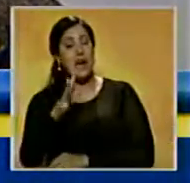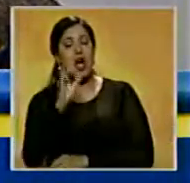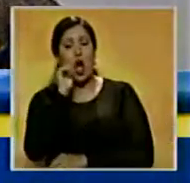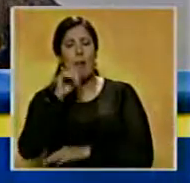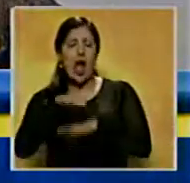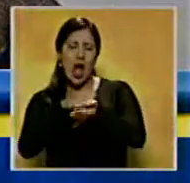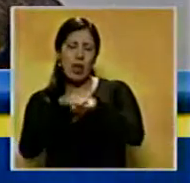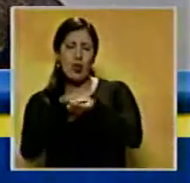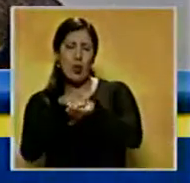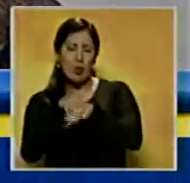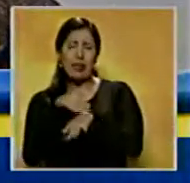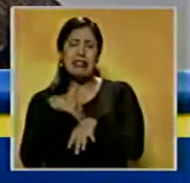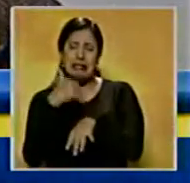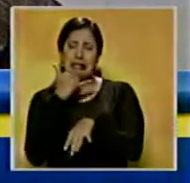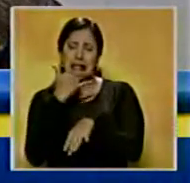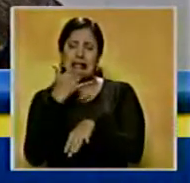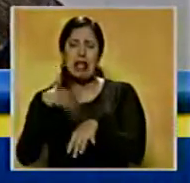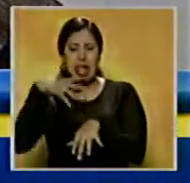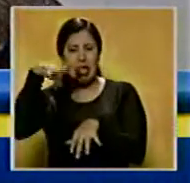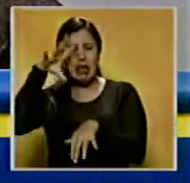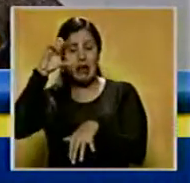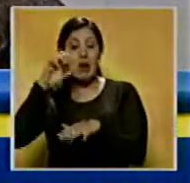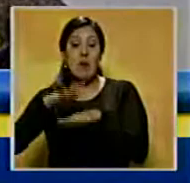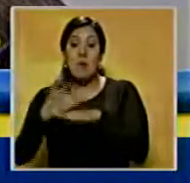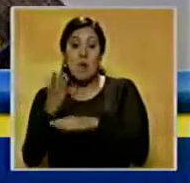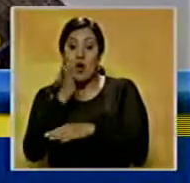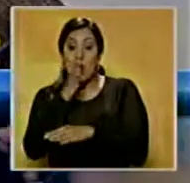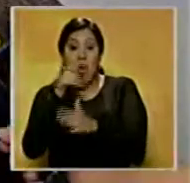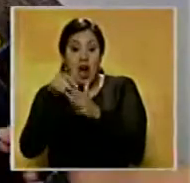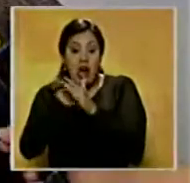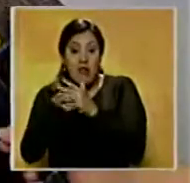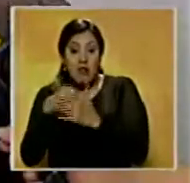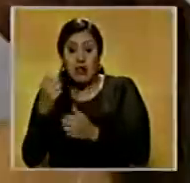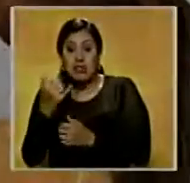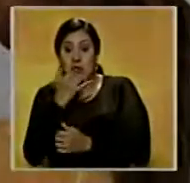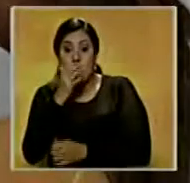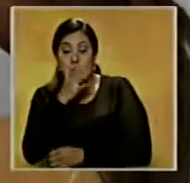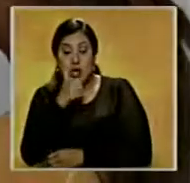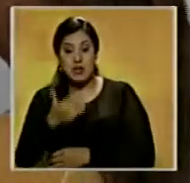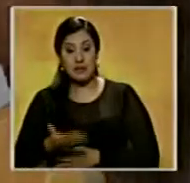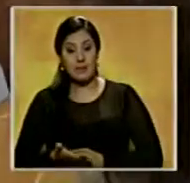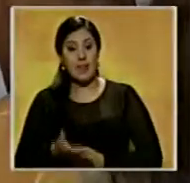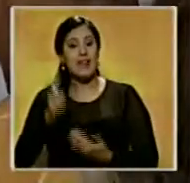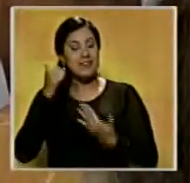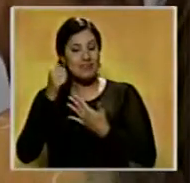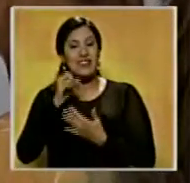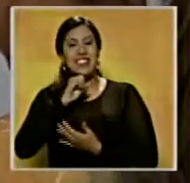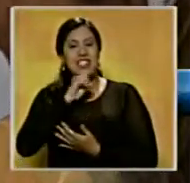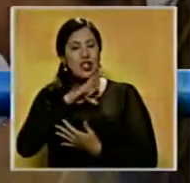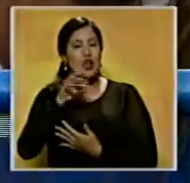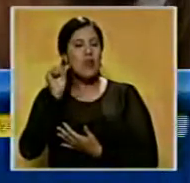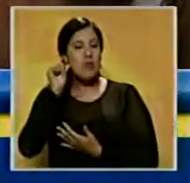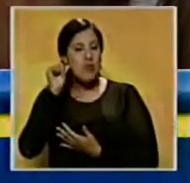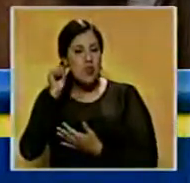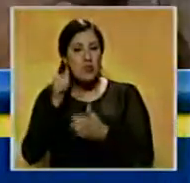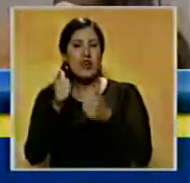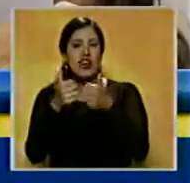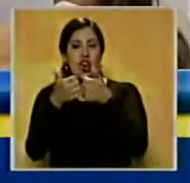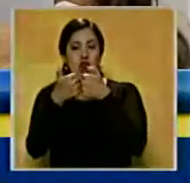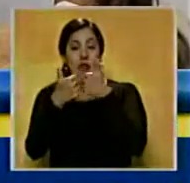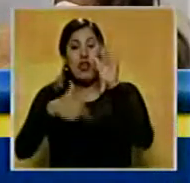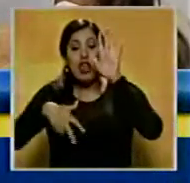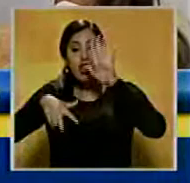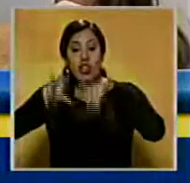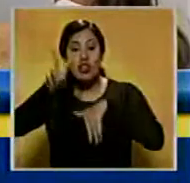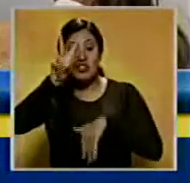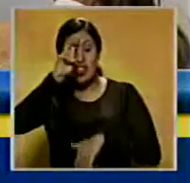arrepentimiento del presunto agresor. Se habla de un aparente arrepentimiento porque no está en el fondo arrepentido. Nuestra historia de hoy se trata de un noviazgo de 12 años